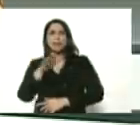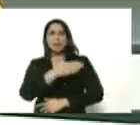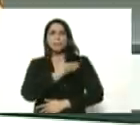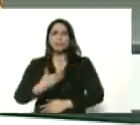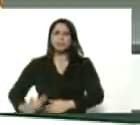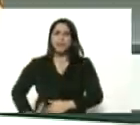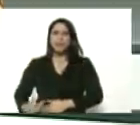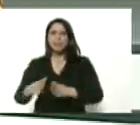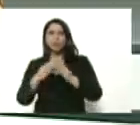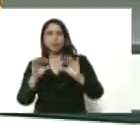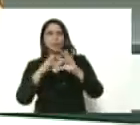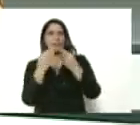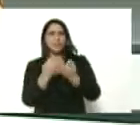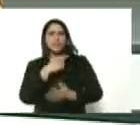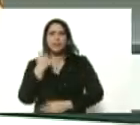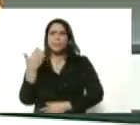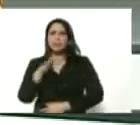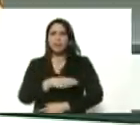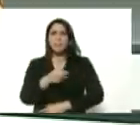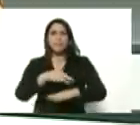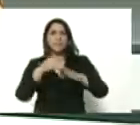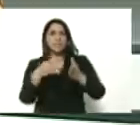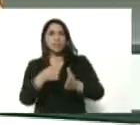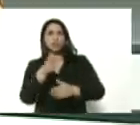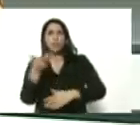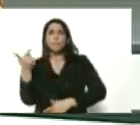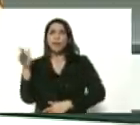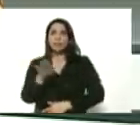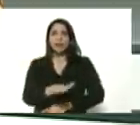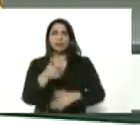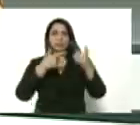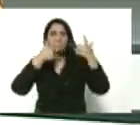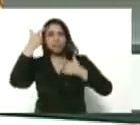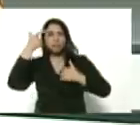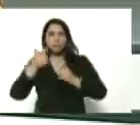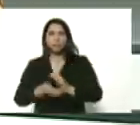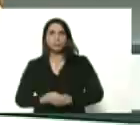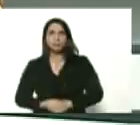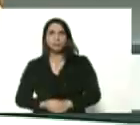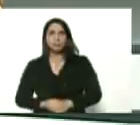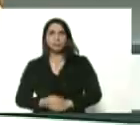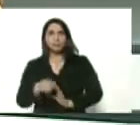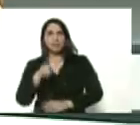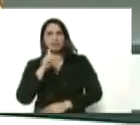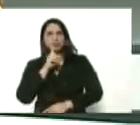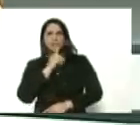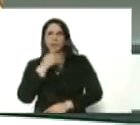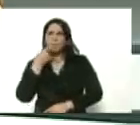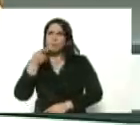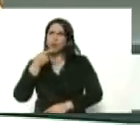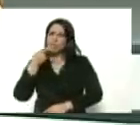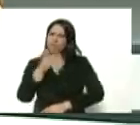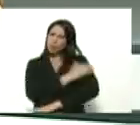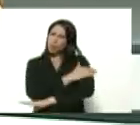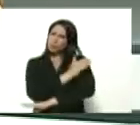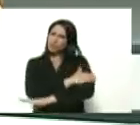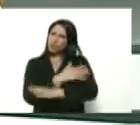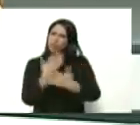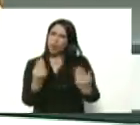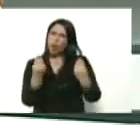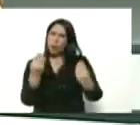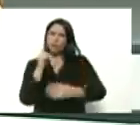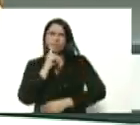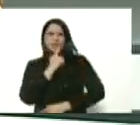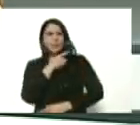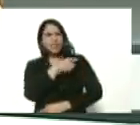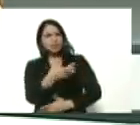su familia, matar a los ministros, matar al chavismo. Eso se llama política opositora. ¿Cómo se llama